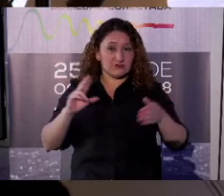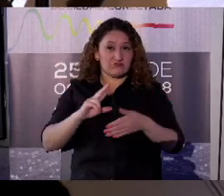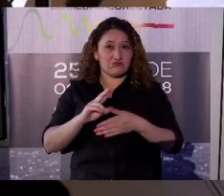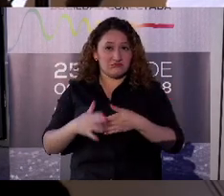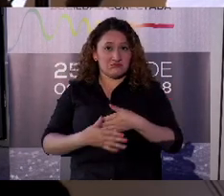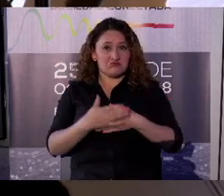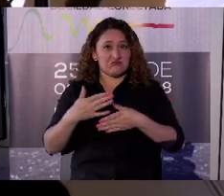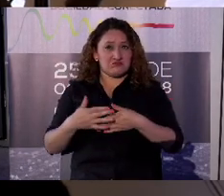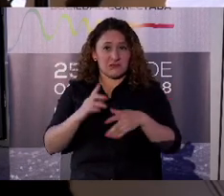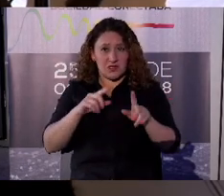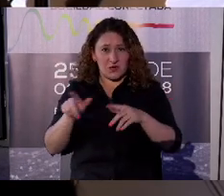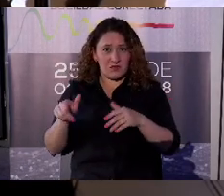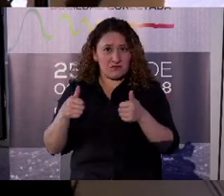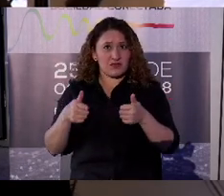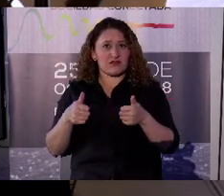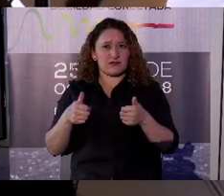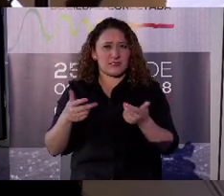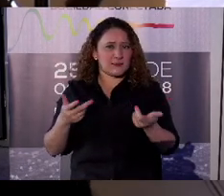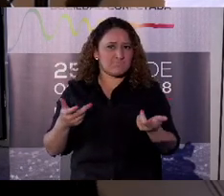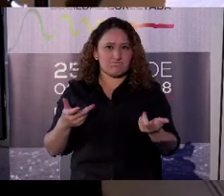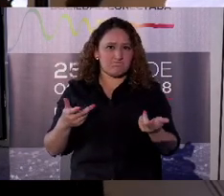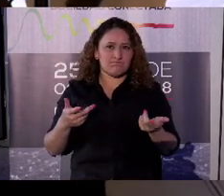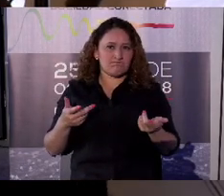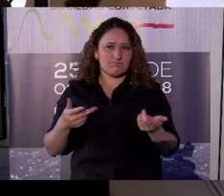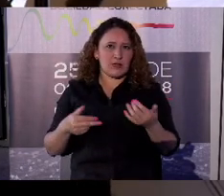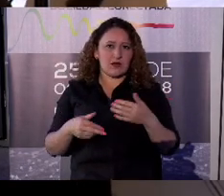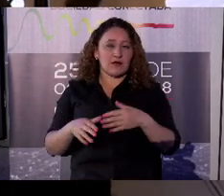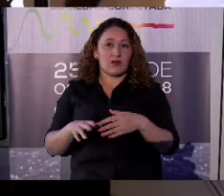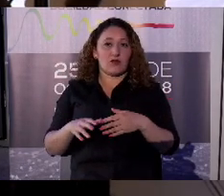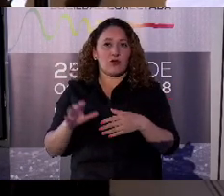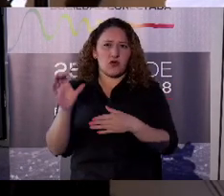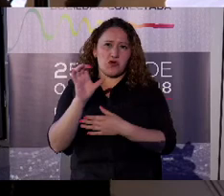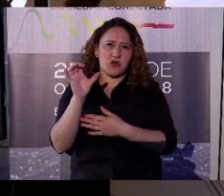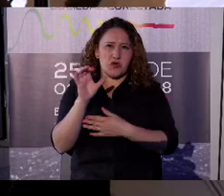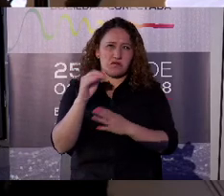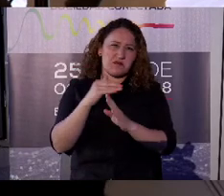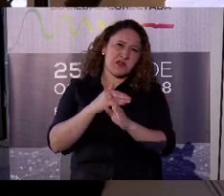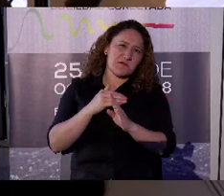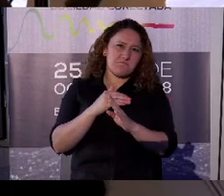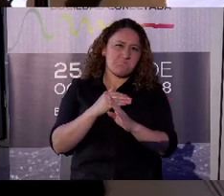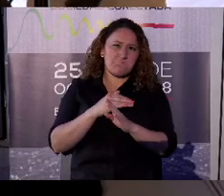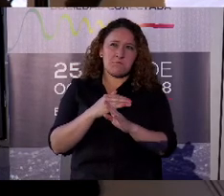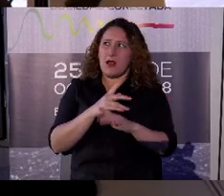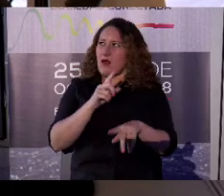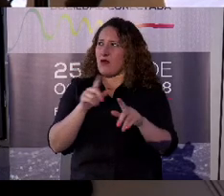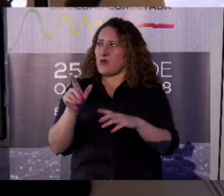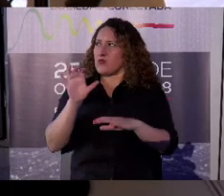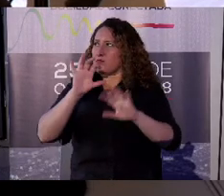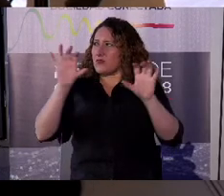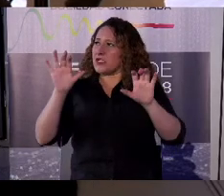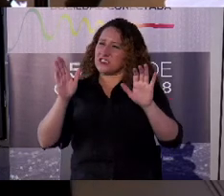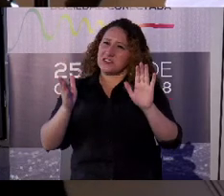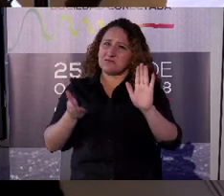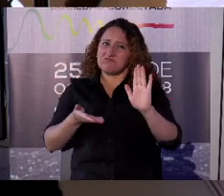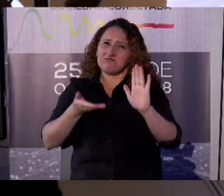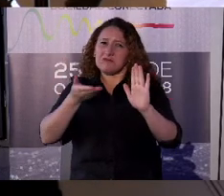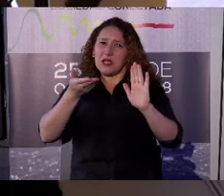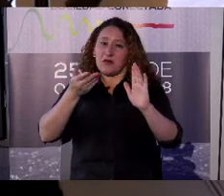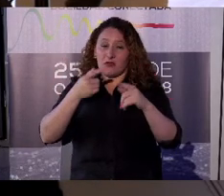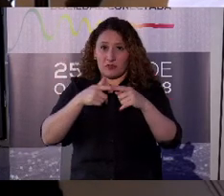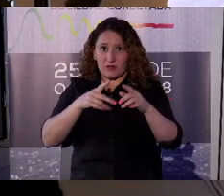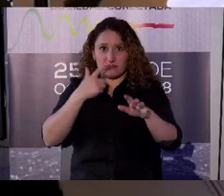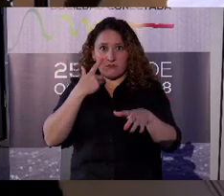uno analiza las comparativas regionales, Colombia está en la media de América Latina, hay algunos países que lo han hecho un poco mejor, pero ninguno se